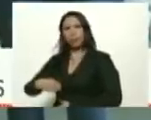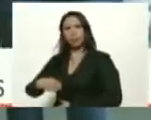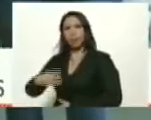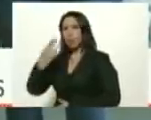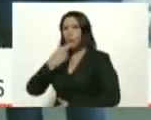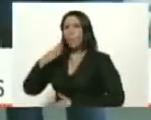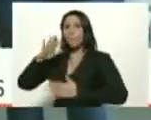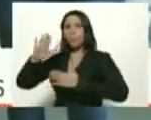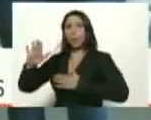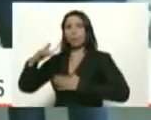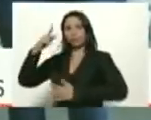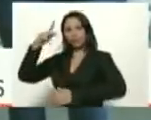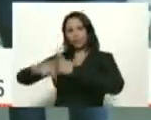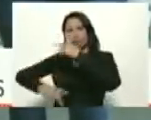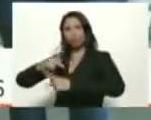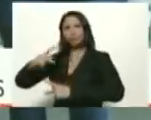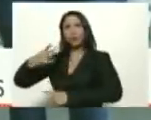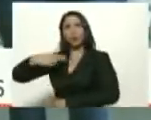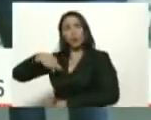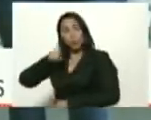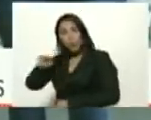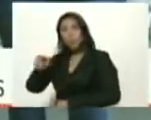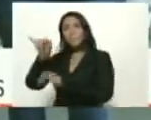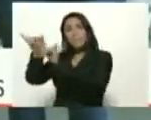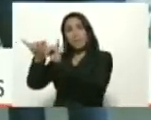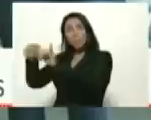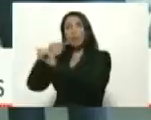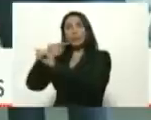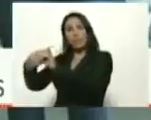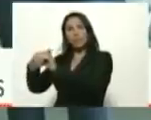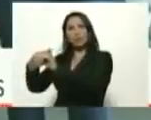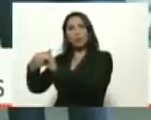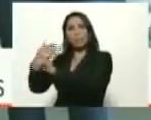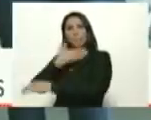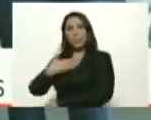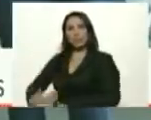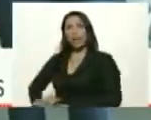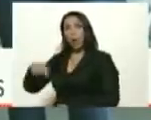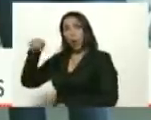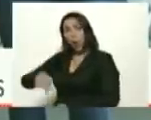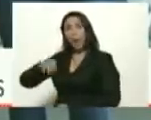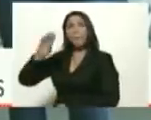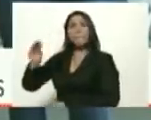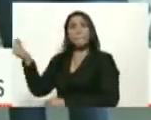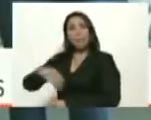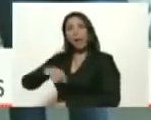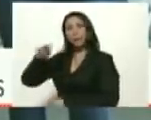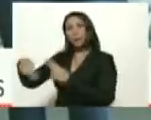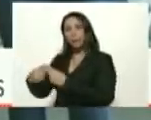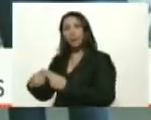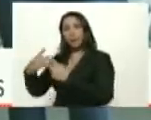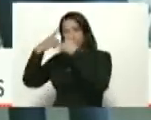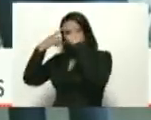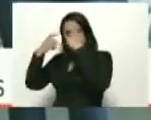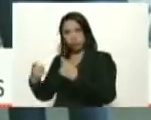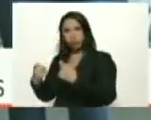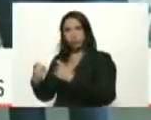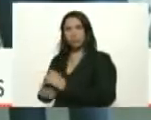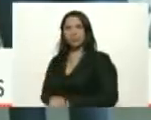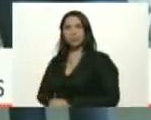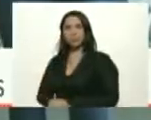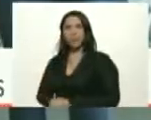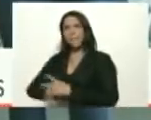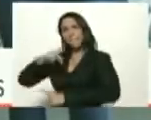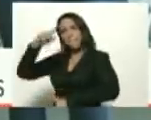la producción. Así que, como usted lo ha dicho, presidente, hoy más que nunca, convencidos y convencidas